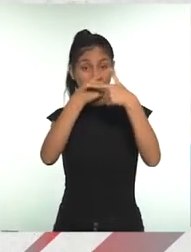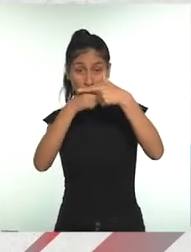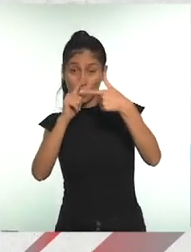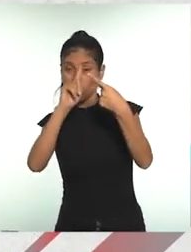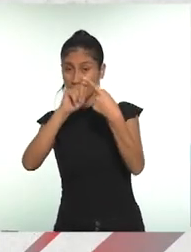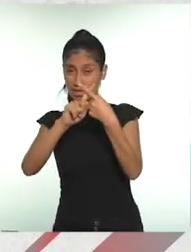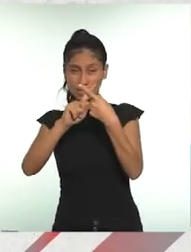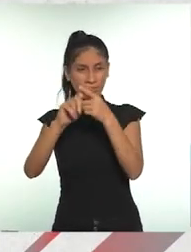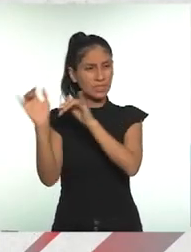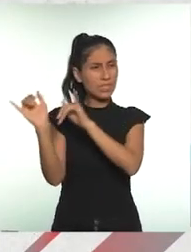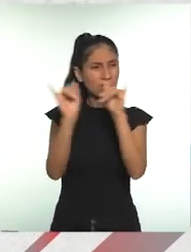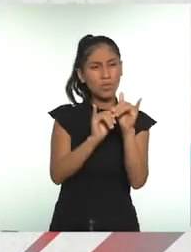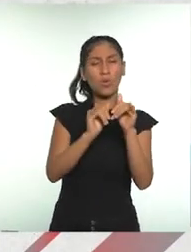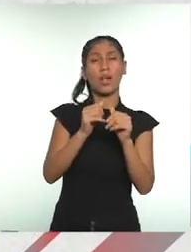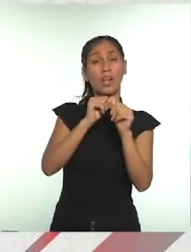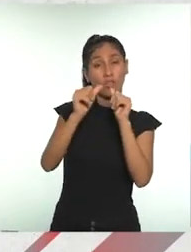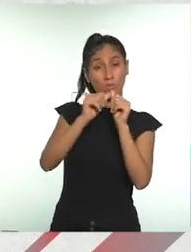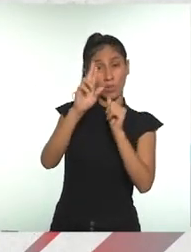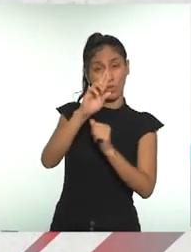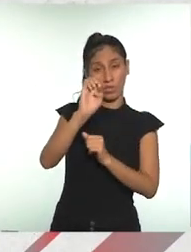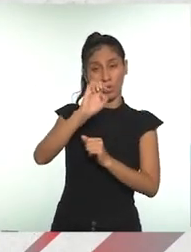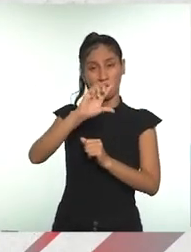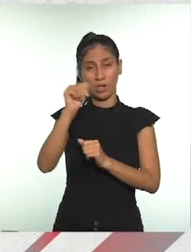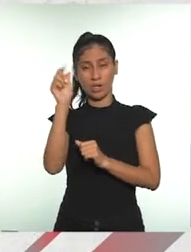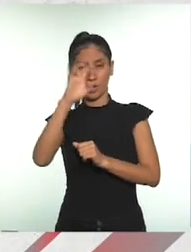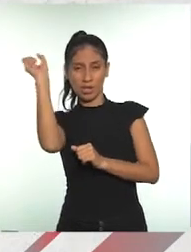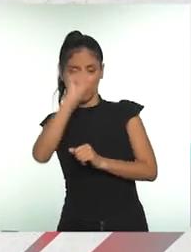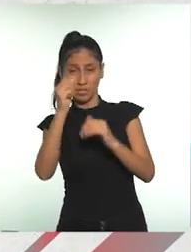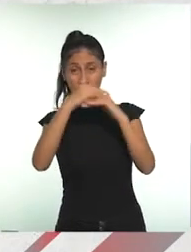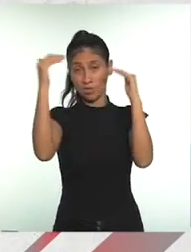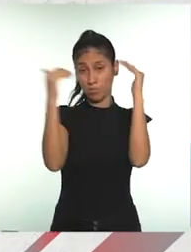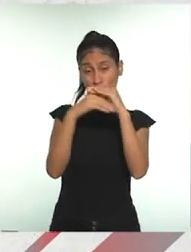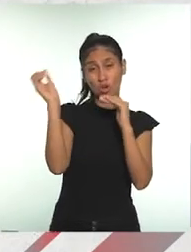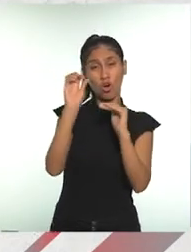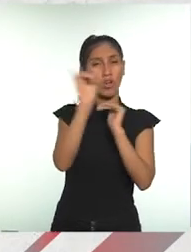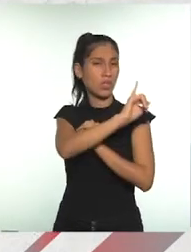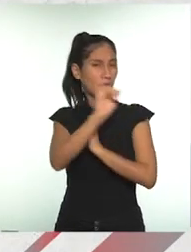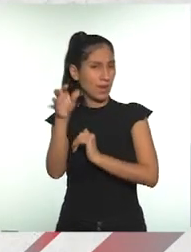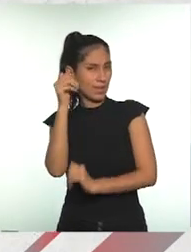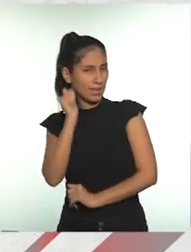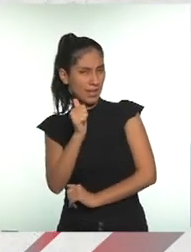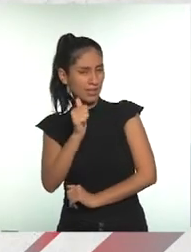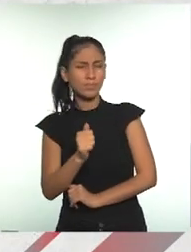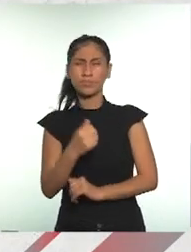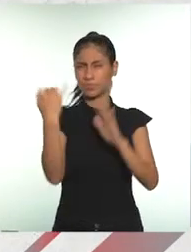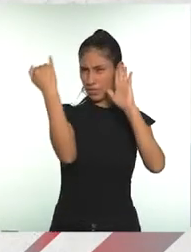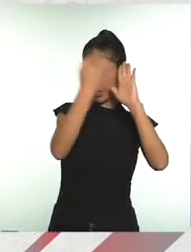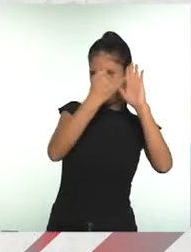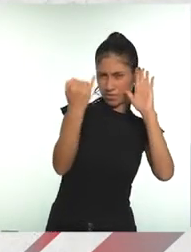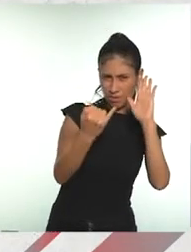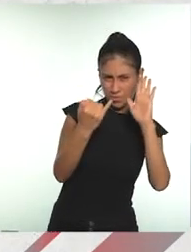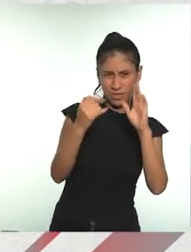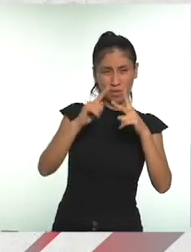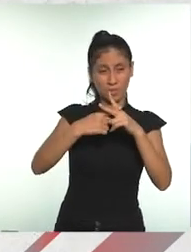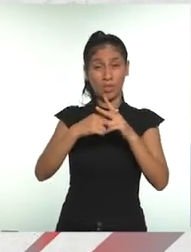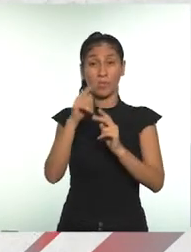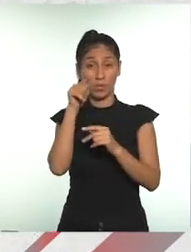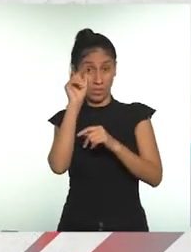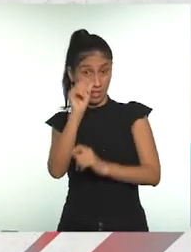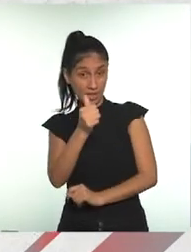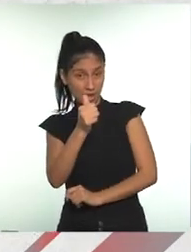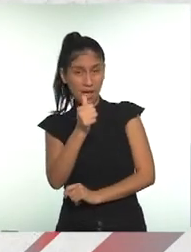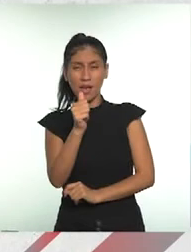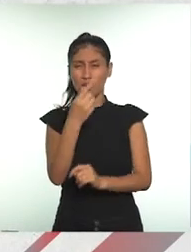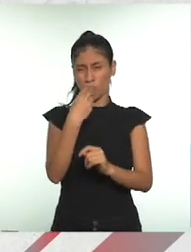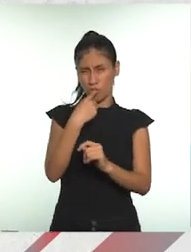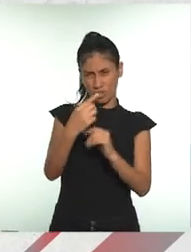tal que X pertenece al conjunto de los números reales y es menor o igual que A. Gráficamente partimos desde el punto